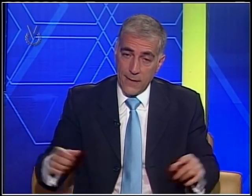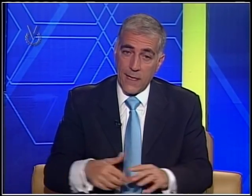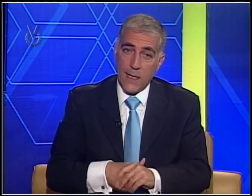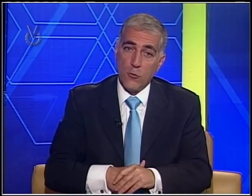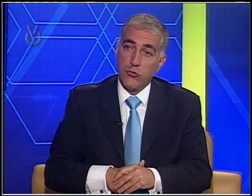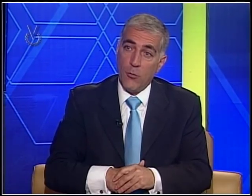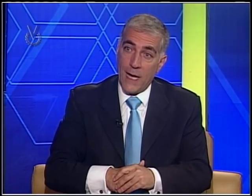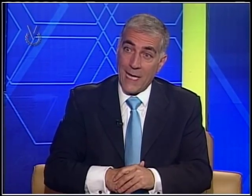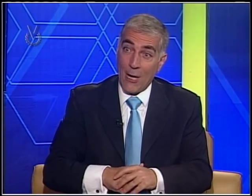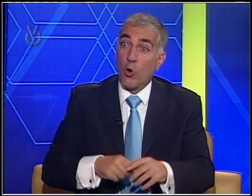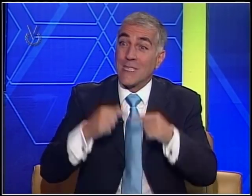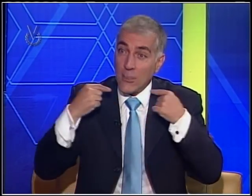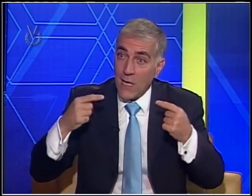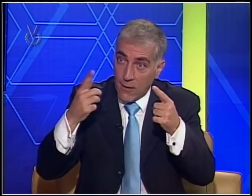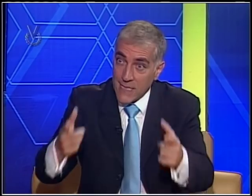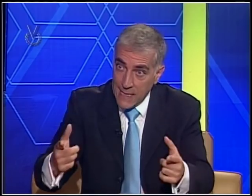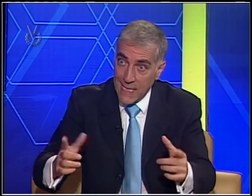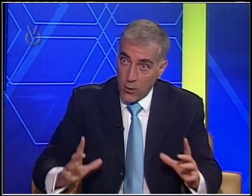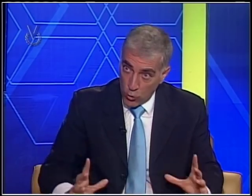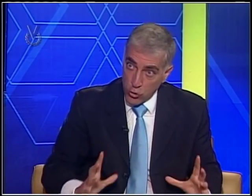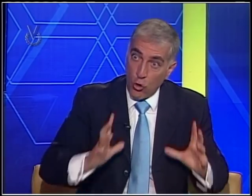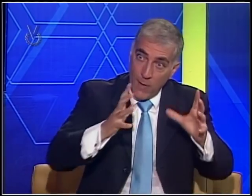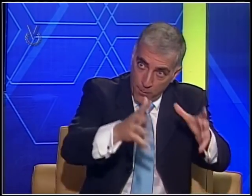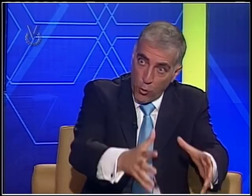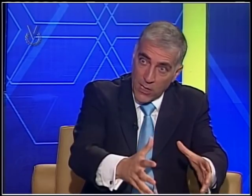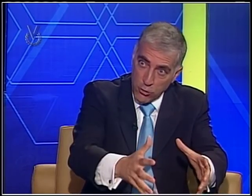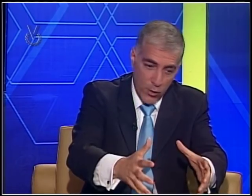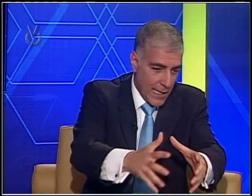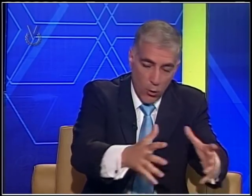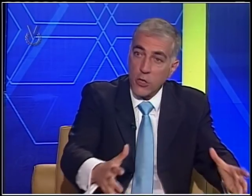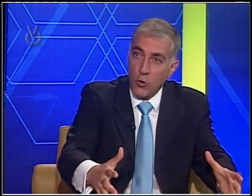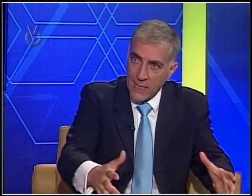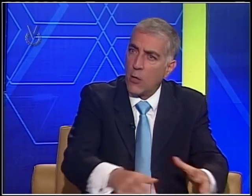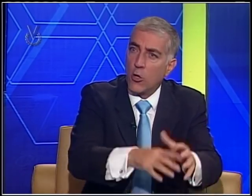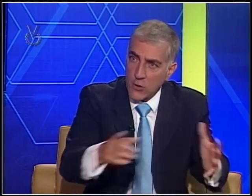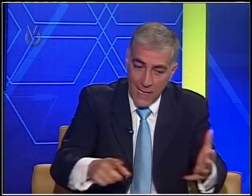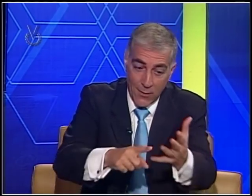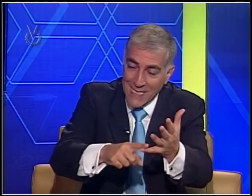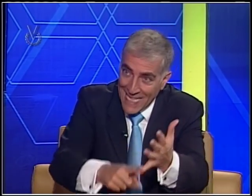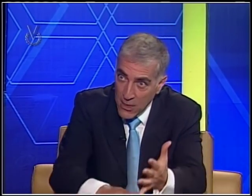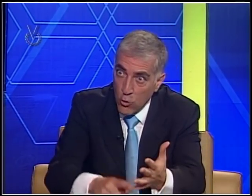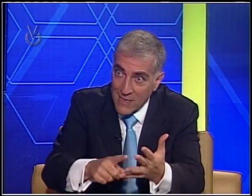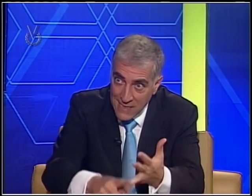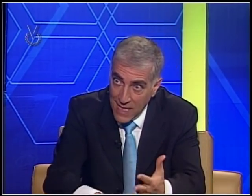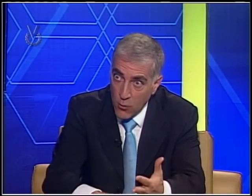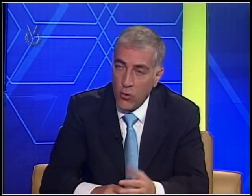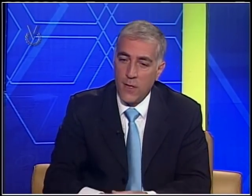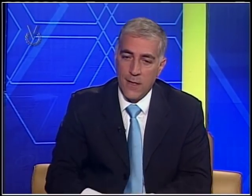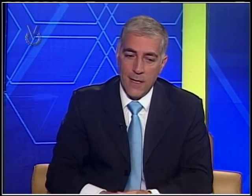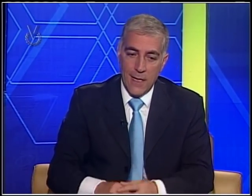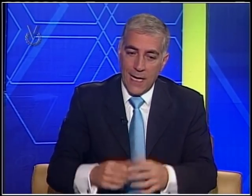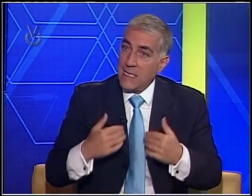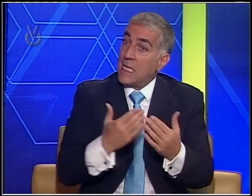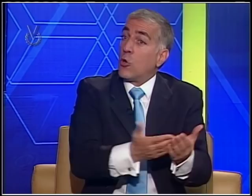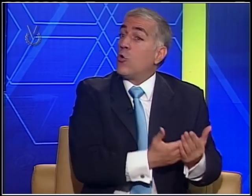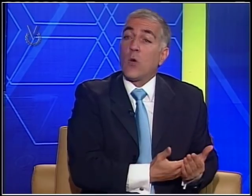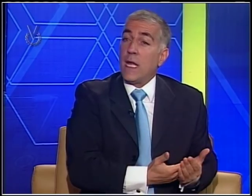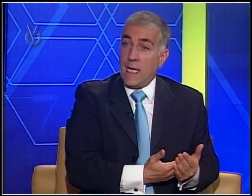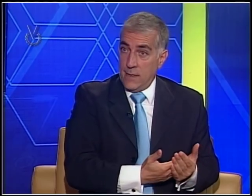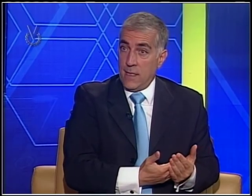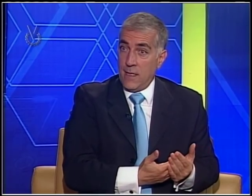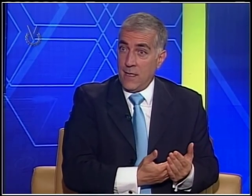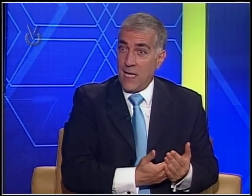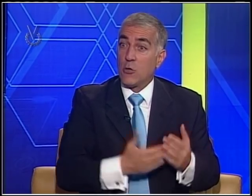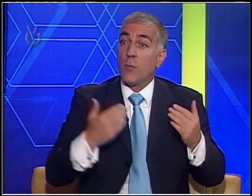países musulmanes, cortando la cabeza a cristianos, toman poblaciones y a los que son cristianos les cortan la cabeza, niños, ancianos. Él decía, esto no